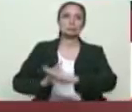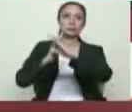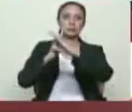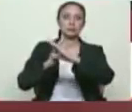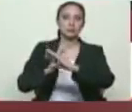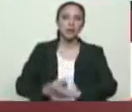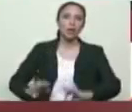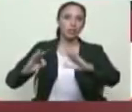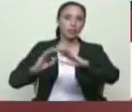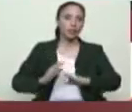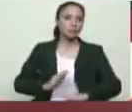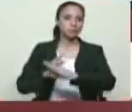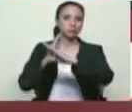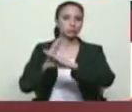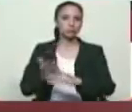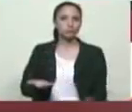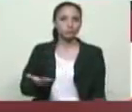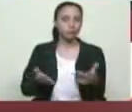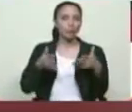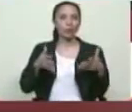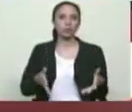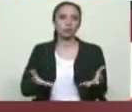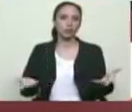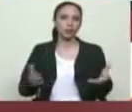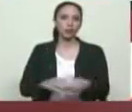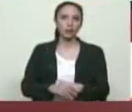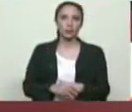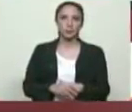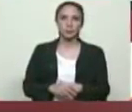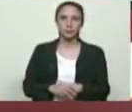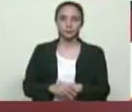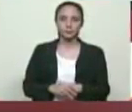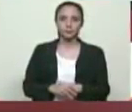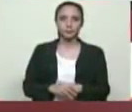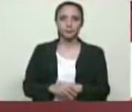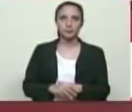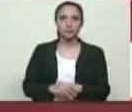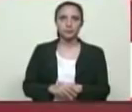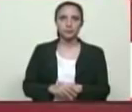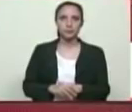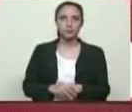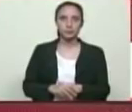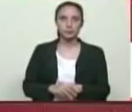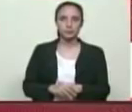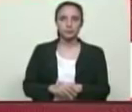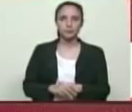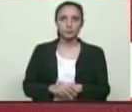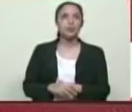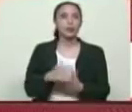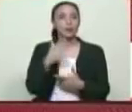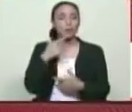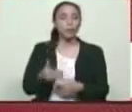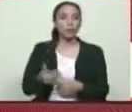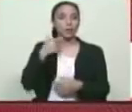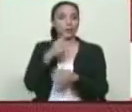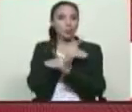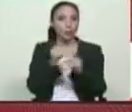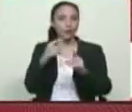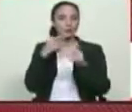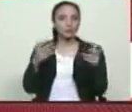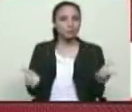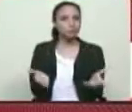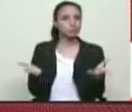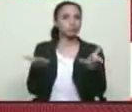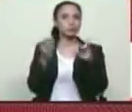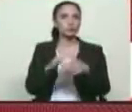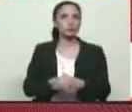Fortalecemos el poder comunal, fortalecemos el país, expandimos la democracia participativa.